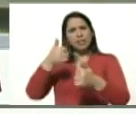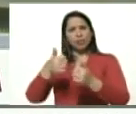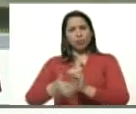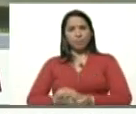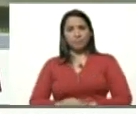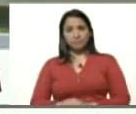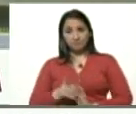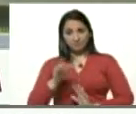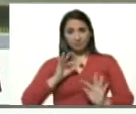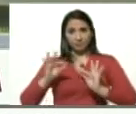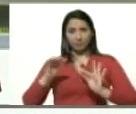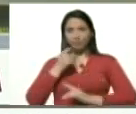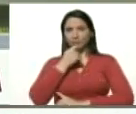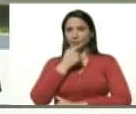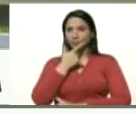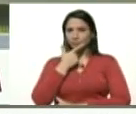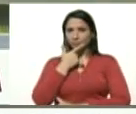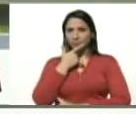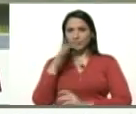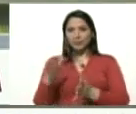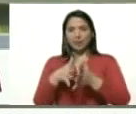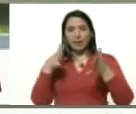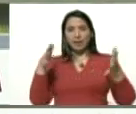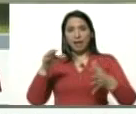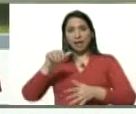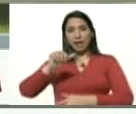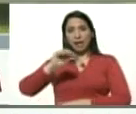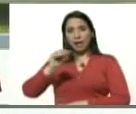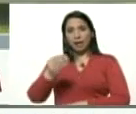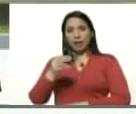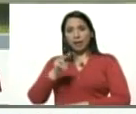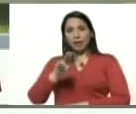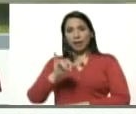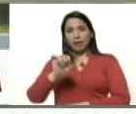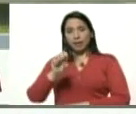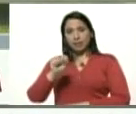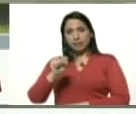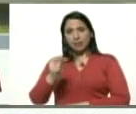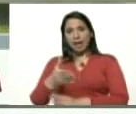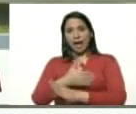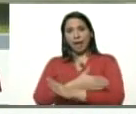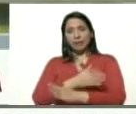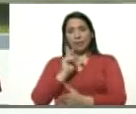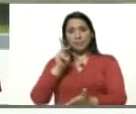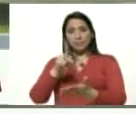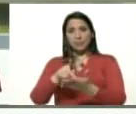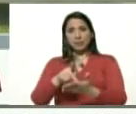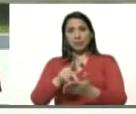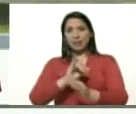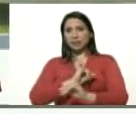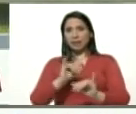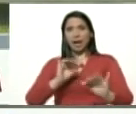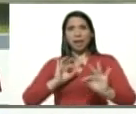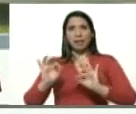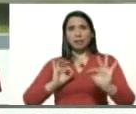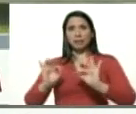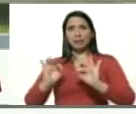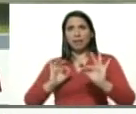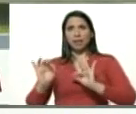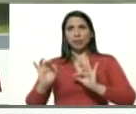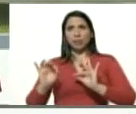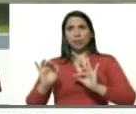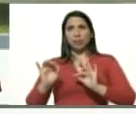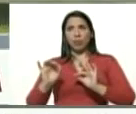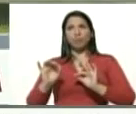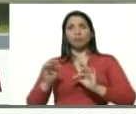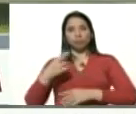obras hermosas del gran Aquiles Nasoa. Antes de presenciarlo, ya se están alistando las actrices, vamos nuevamente